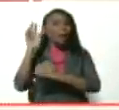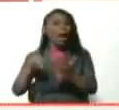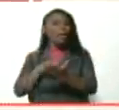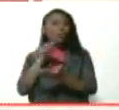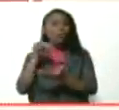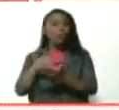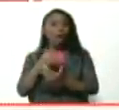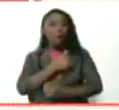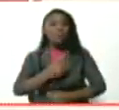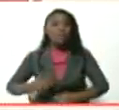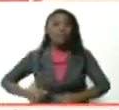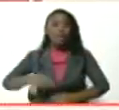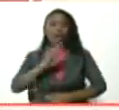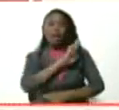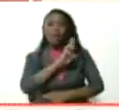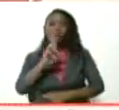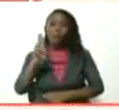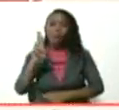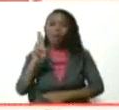Nacional, Presidencia de la República,